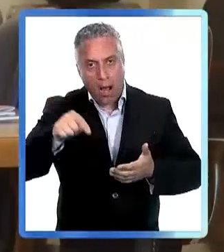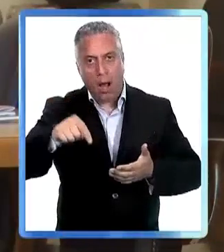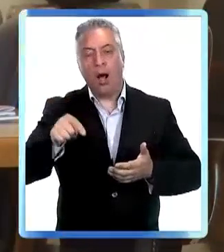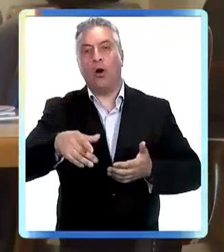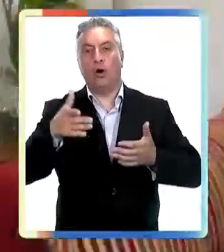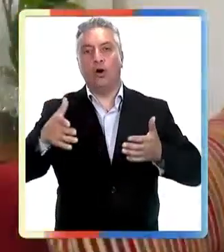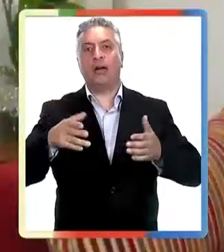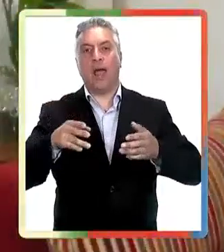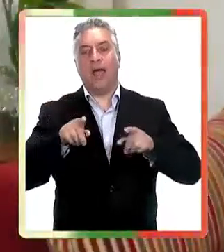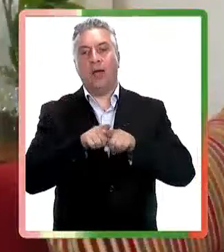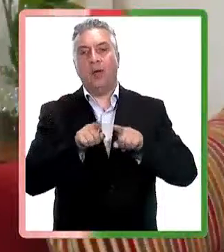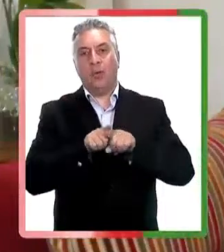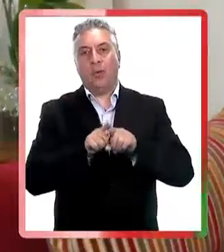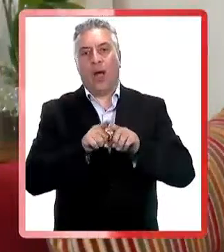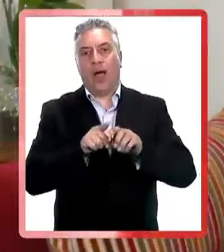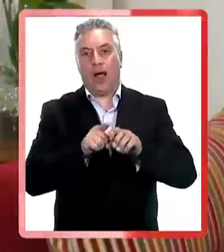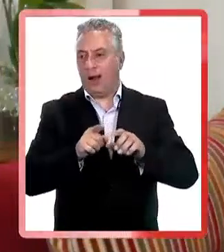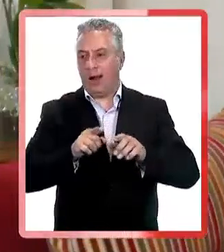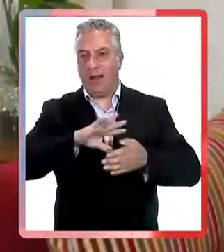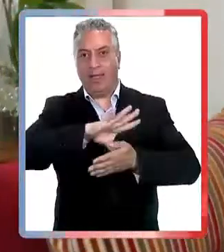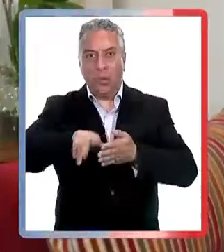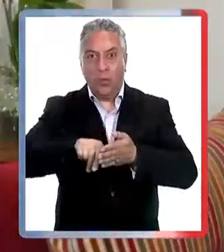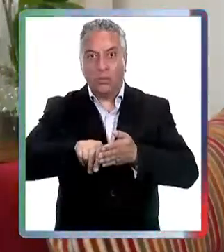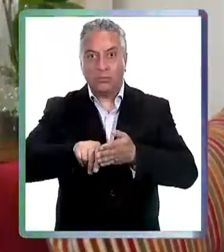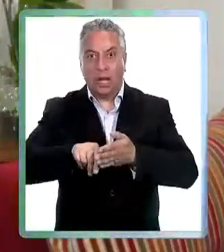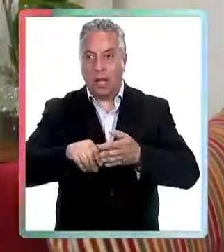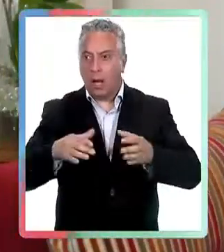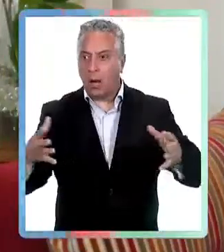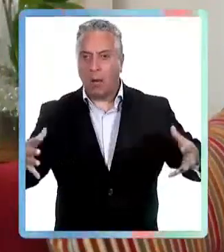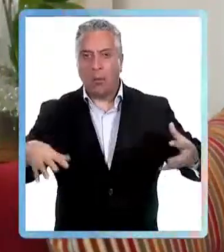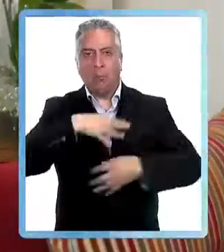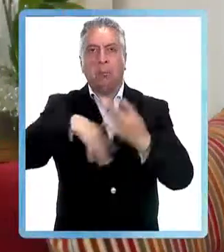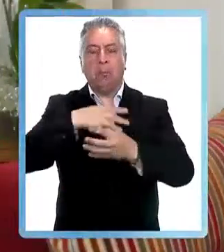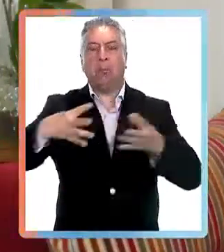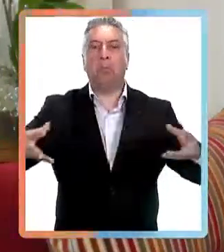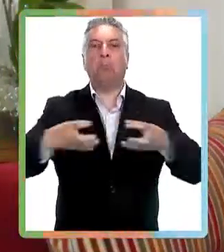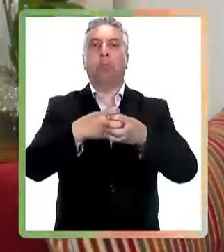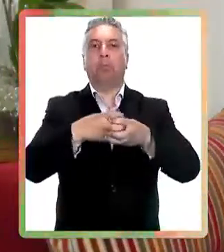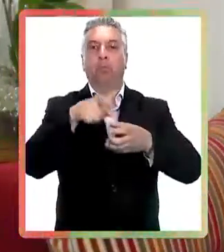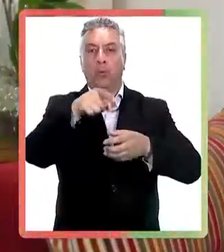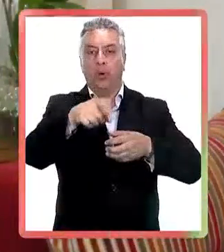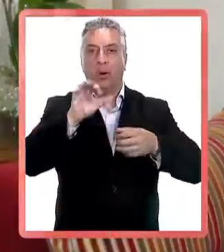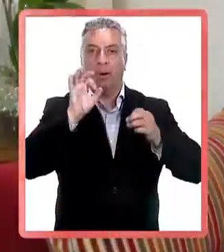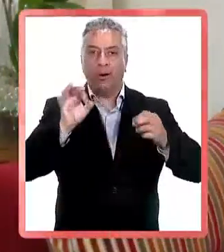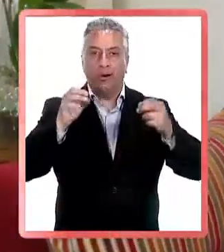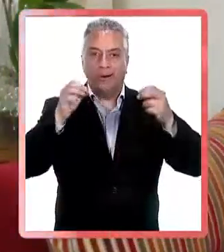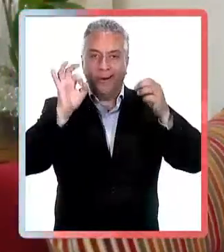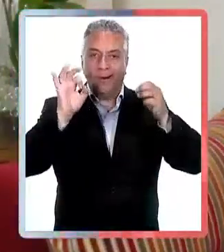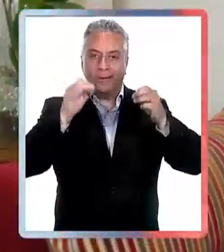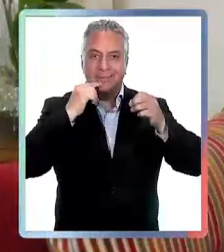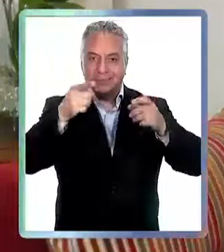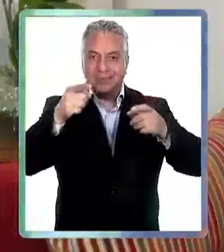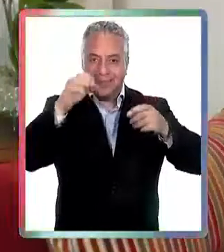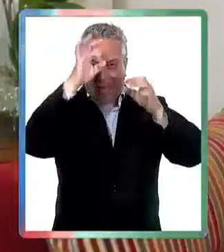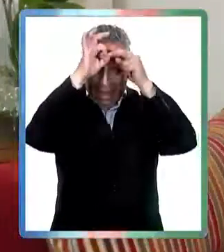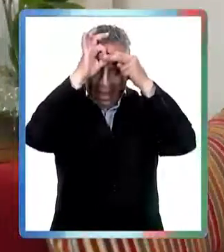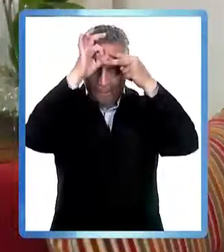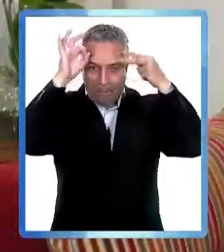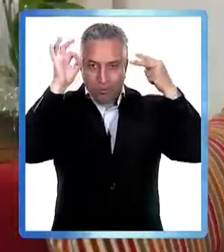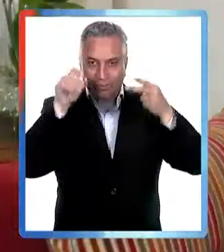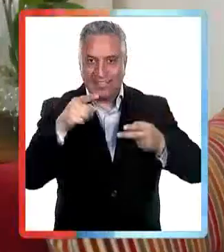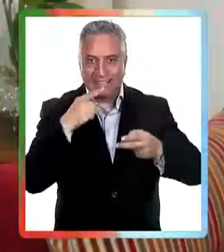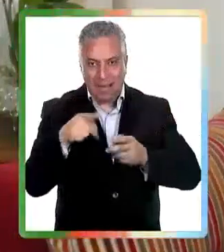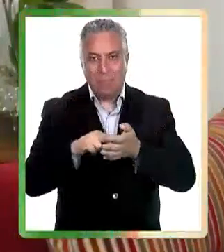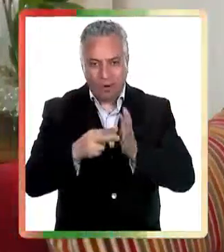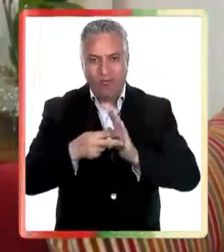delincuencia con el conflicto mapuche. Y nosotros queremos hacer un corte como blindar completamente a